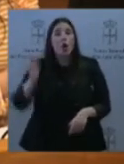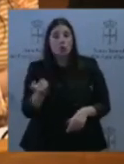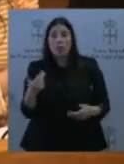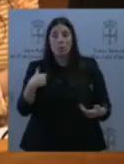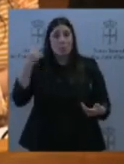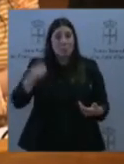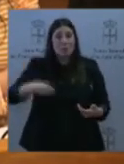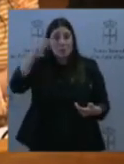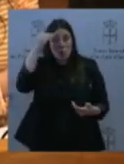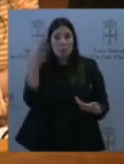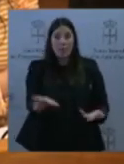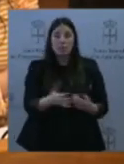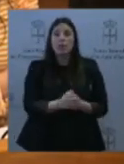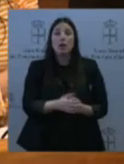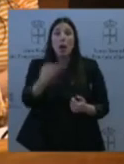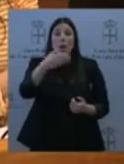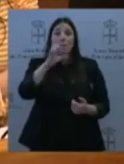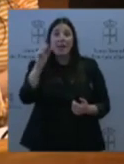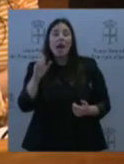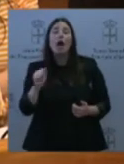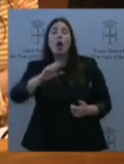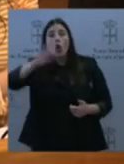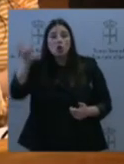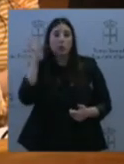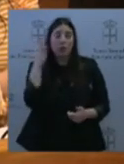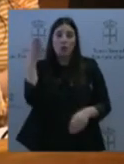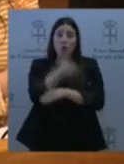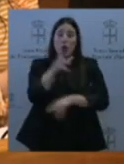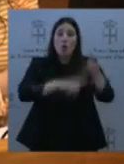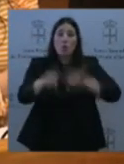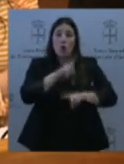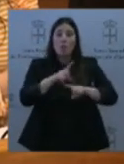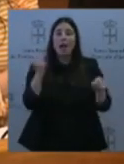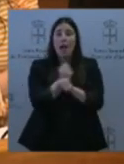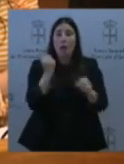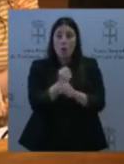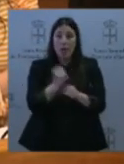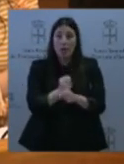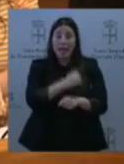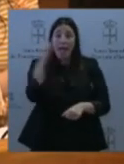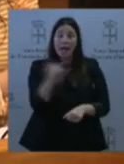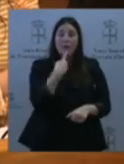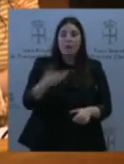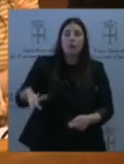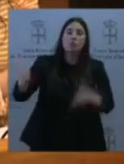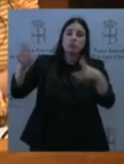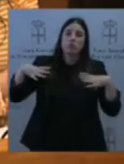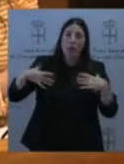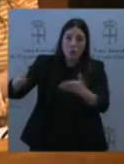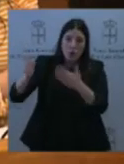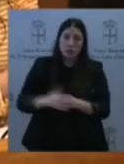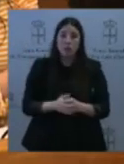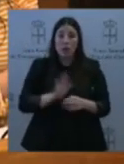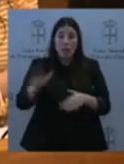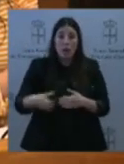que acudió con un problema de estrés laboral en su empresa. Le dijo a la jefa, cógete unos días. Fue, le recetaron ansiolíticos. Dijo que en 2019, dijo que le iban a